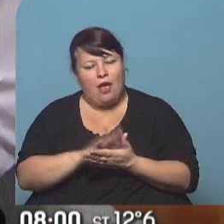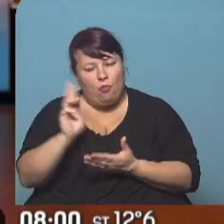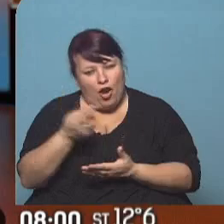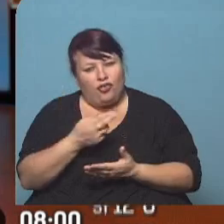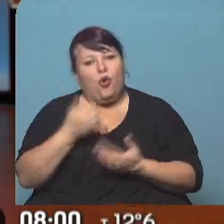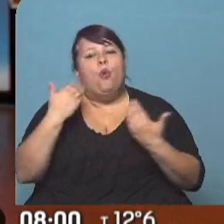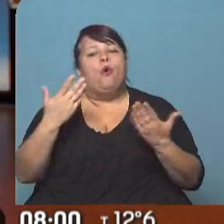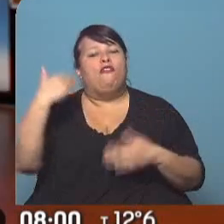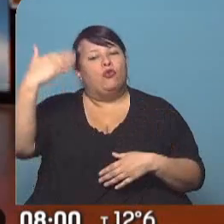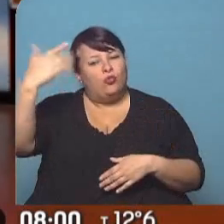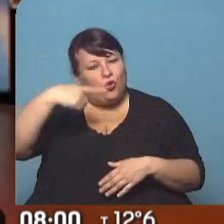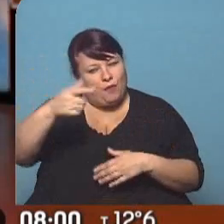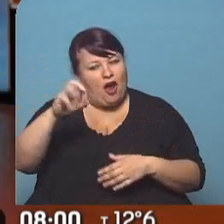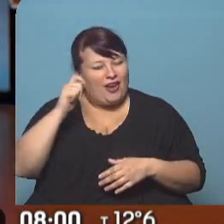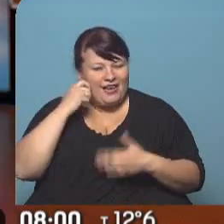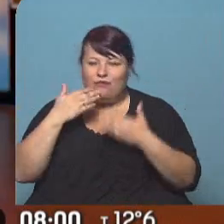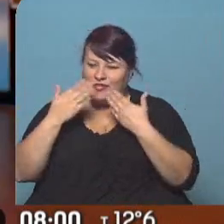buen futuro para la ong